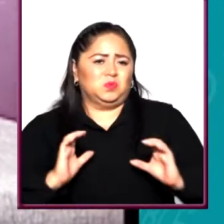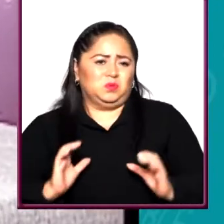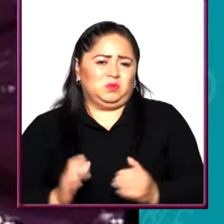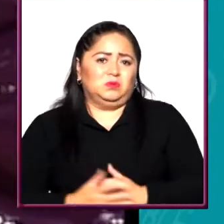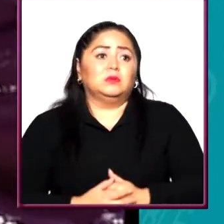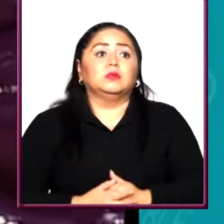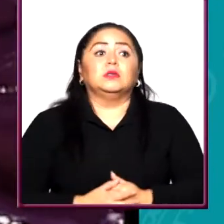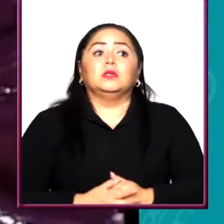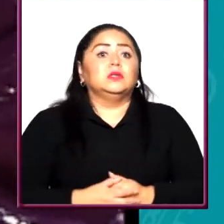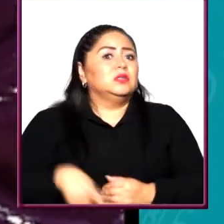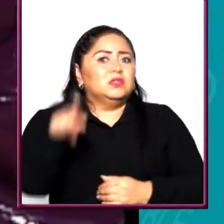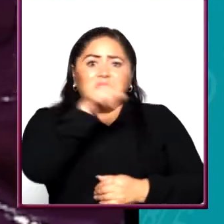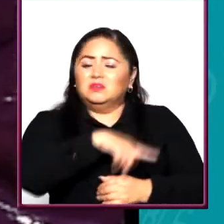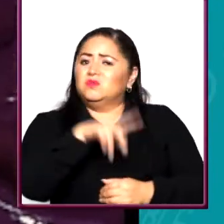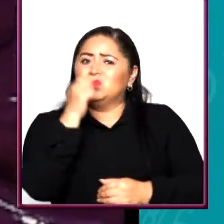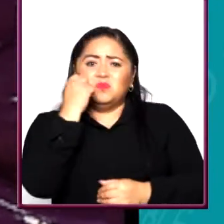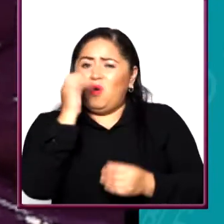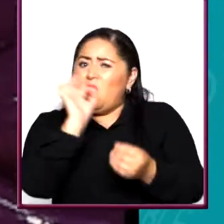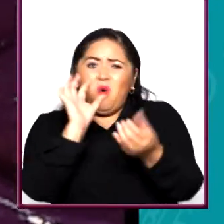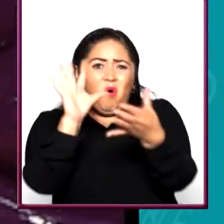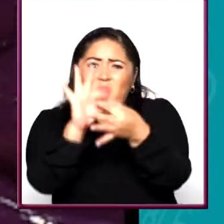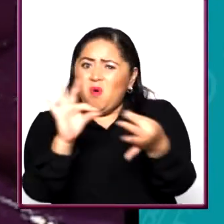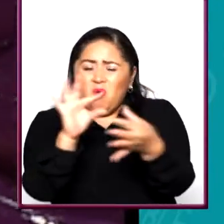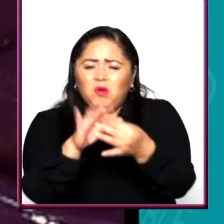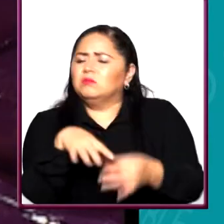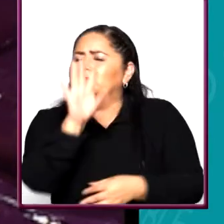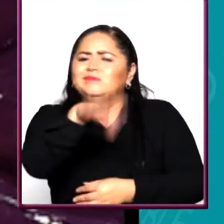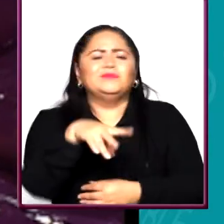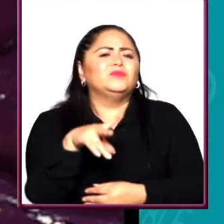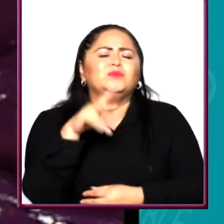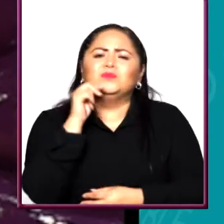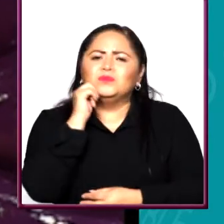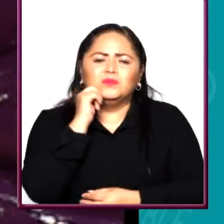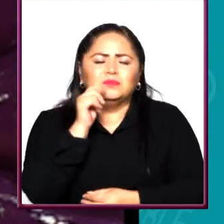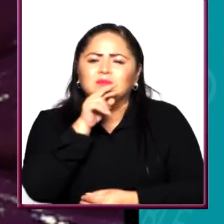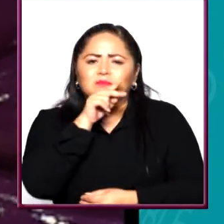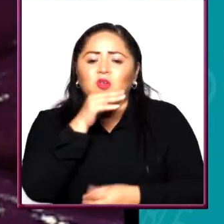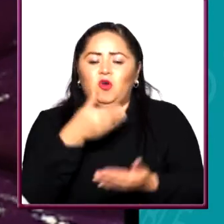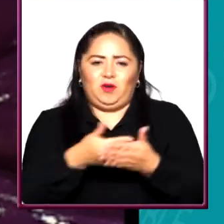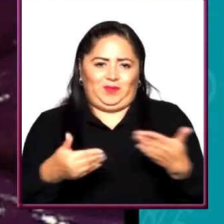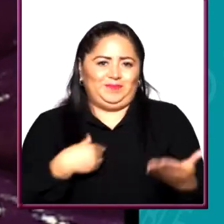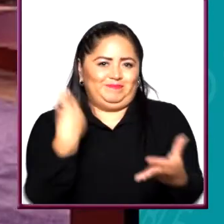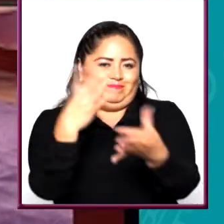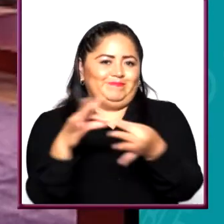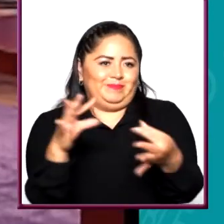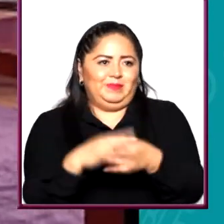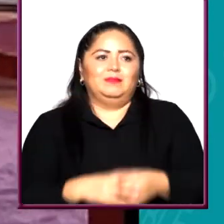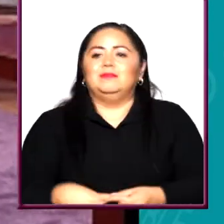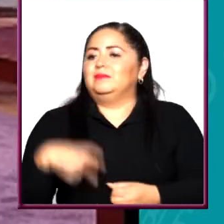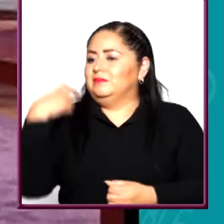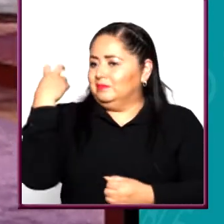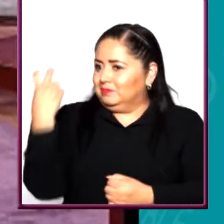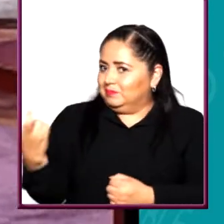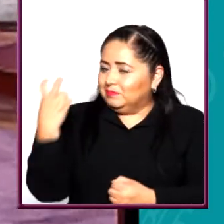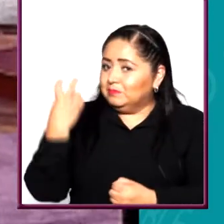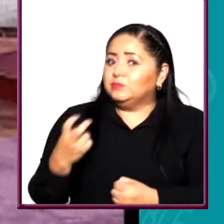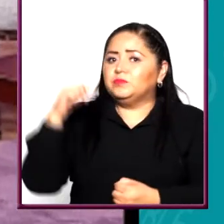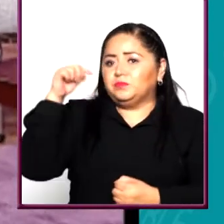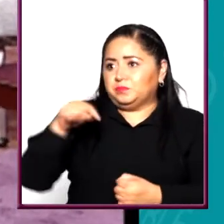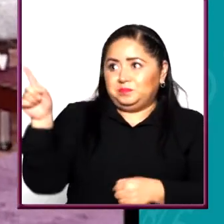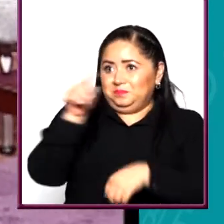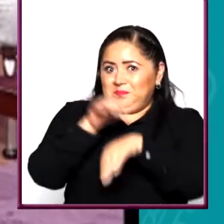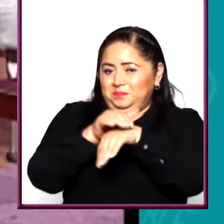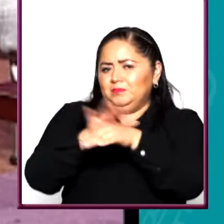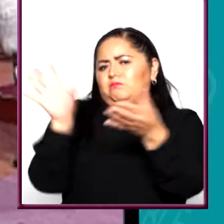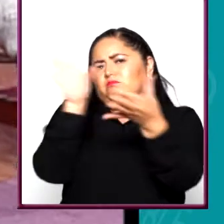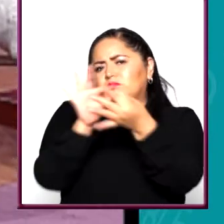vulva. Si nadie les ha informado al respecto, no se preocupen, que para eso vine hoy. Exacto, aquí mi